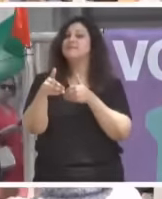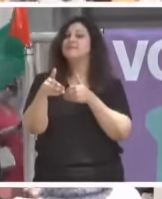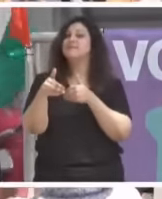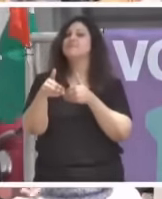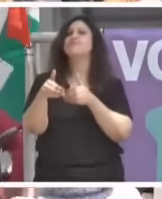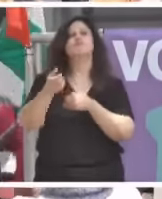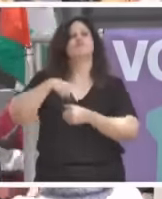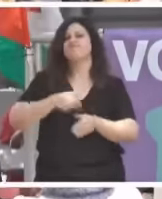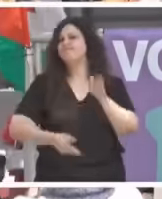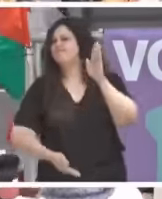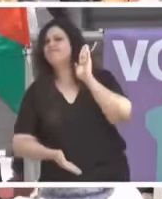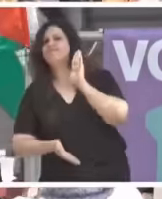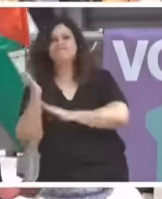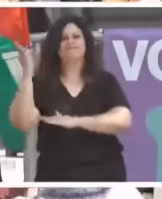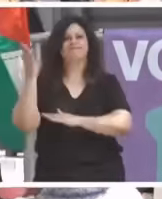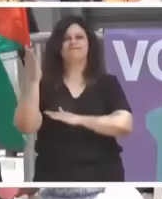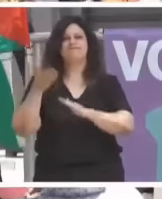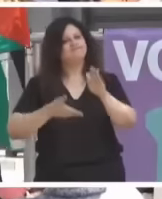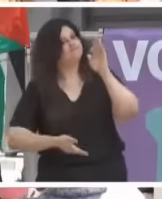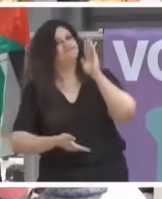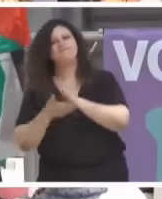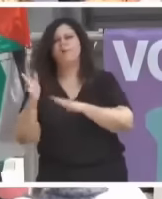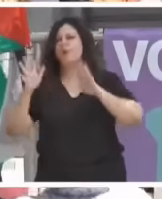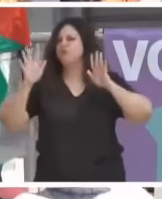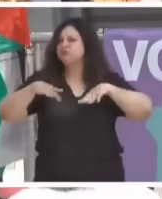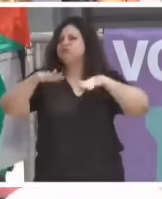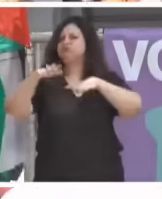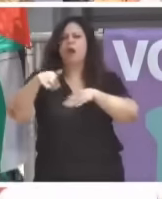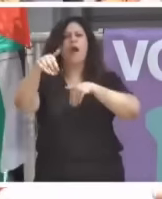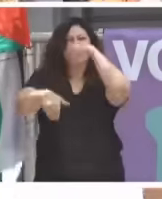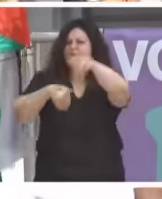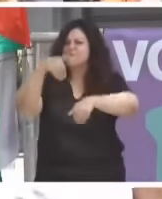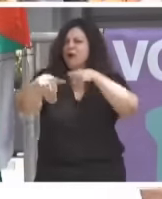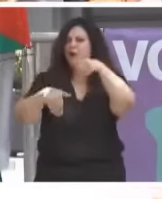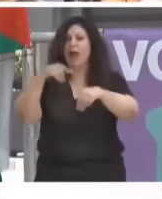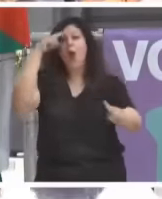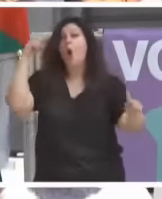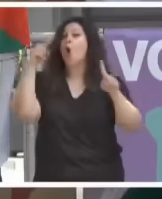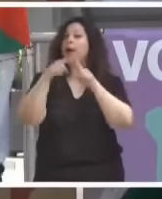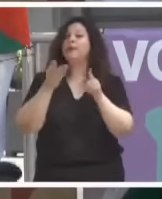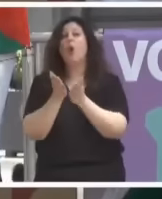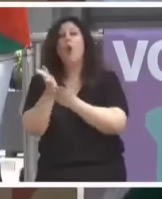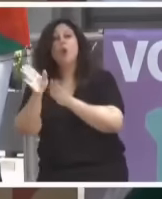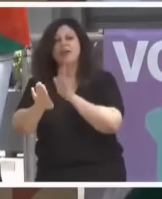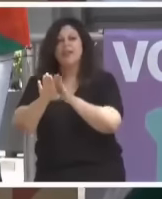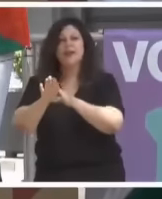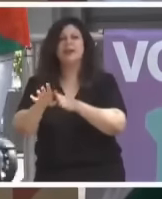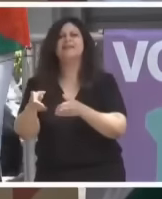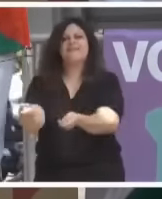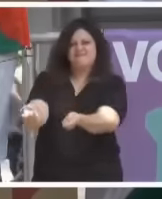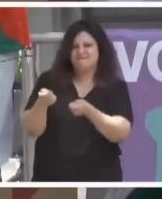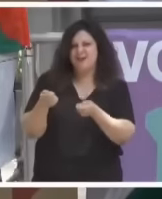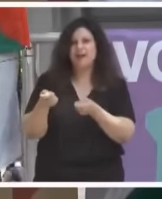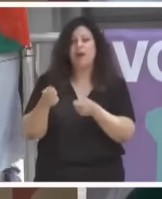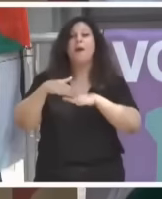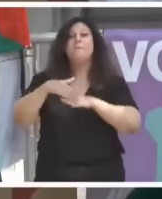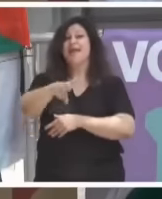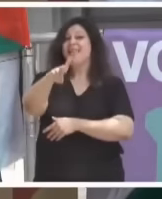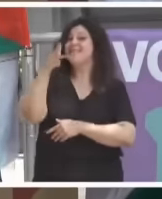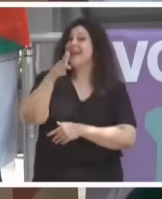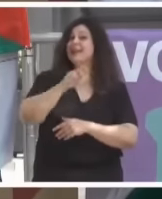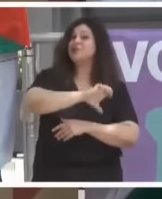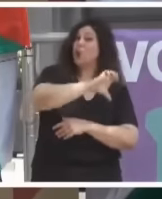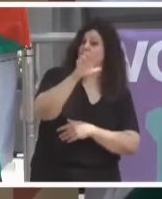tenemos que salir en tromba a votar para frenarle los pies a la ultraderecha y para que los derechos de